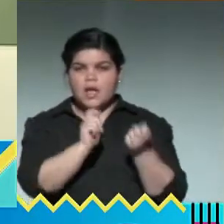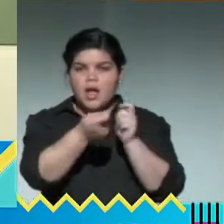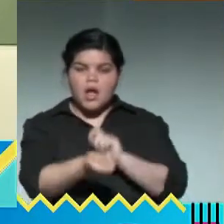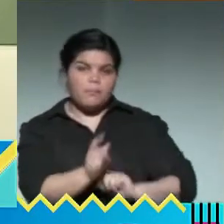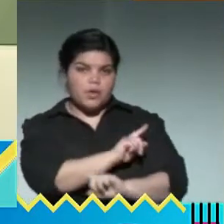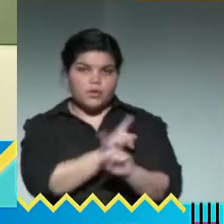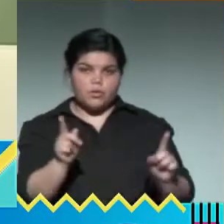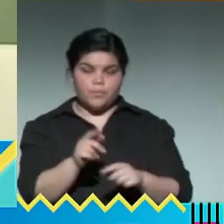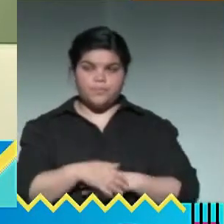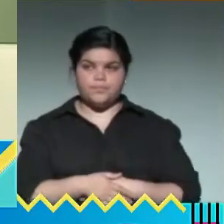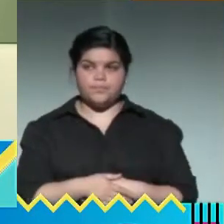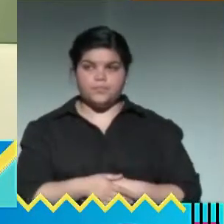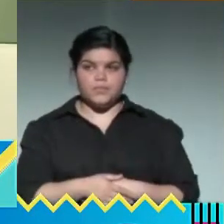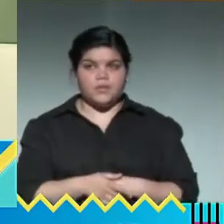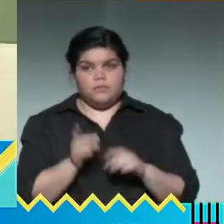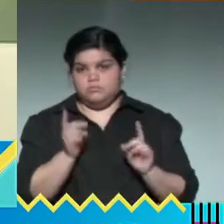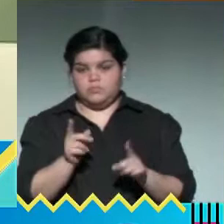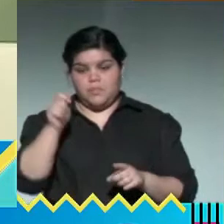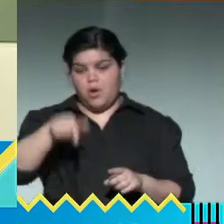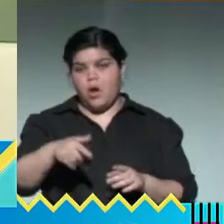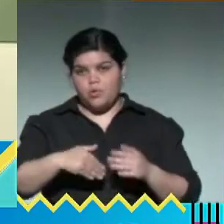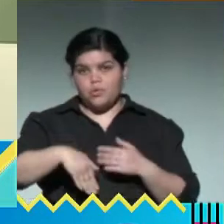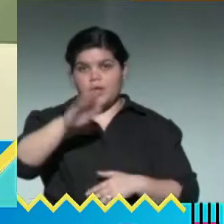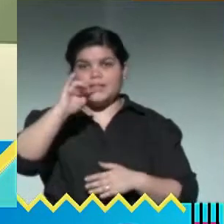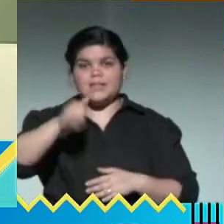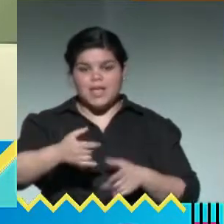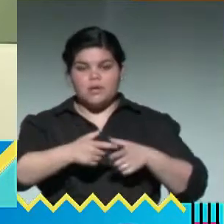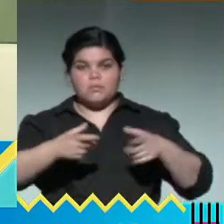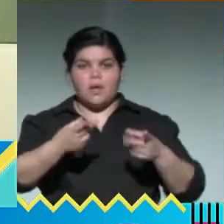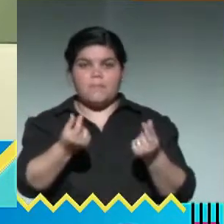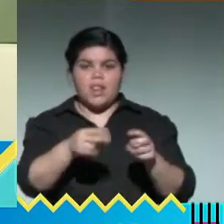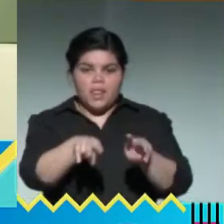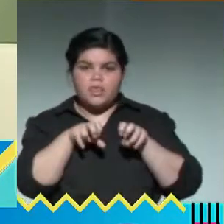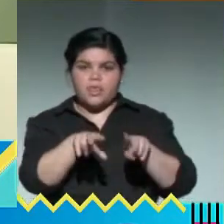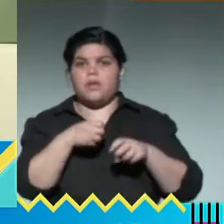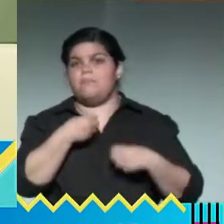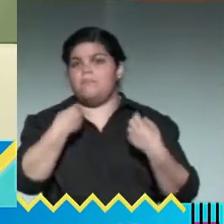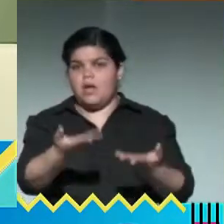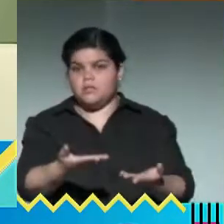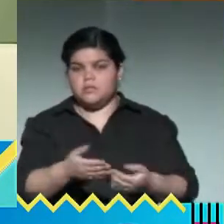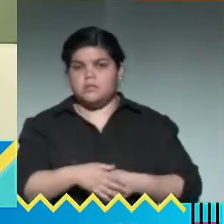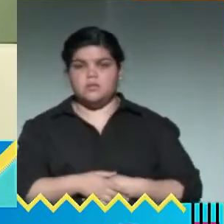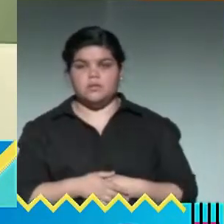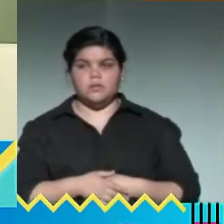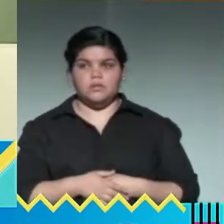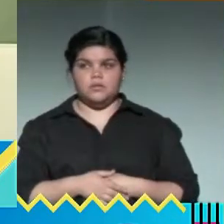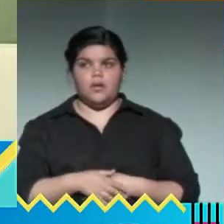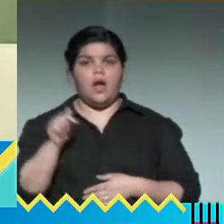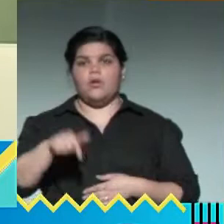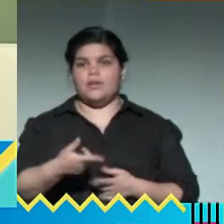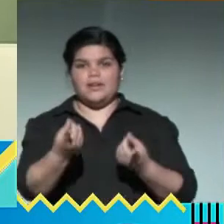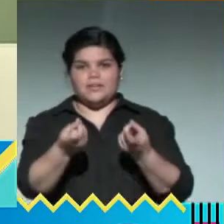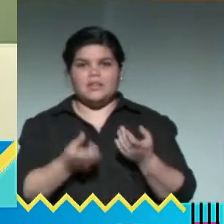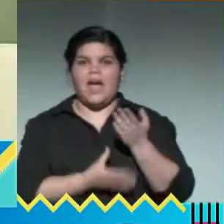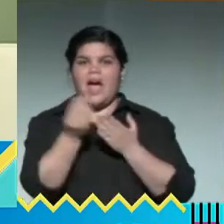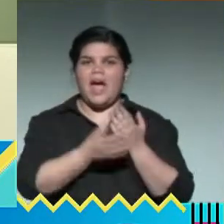distintas variables, y justamente por eso va a crecer también la recaudación. Si no, tenemos que ajustar muchísimo más el gasto y